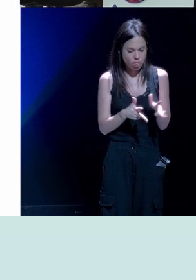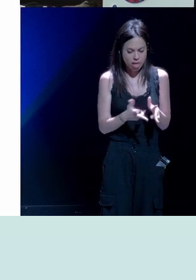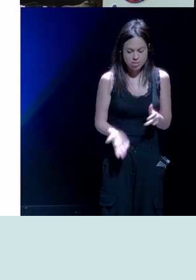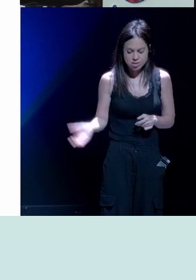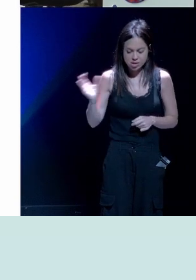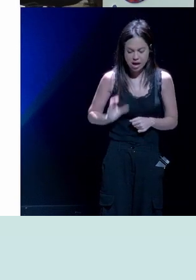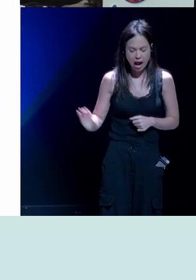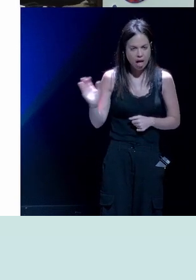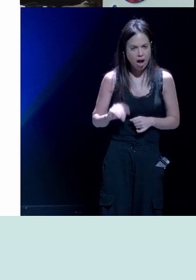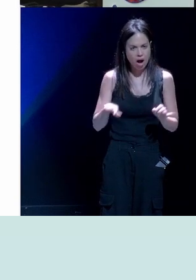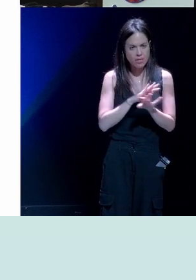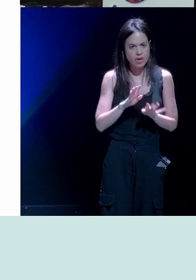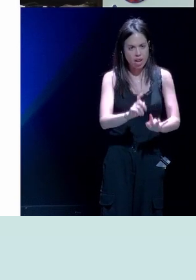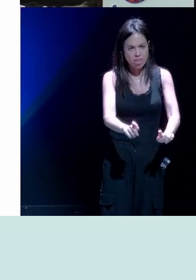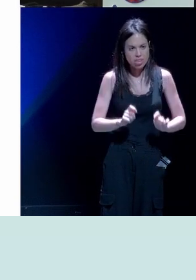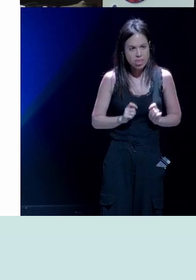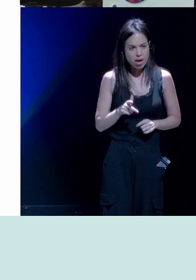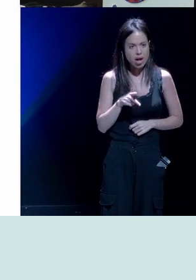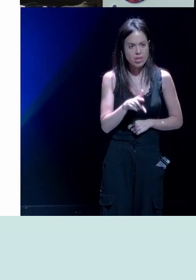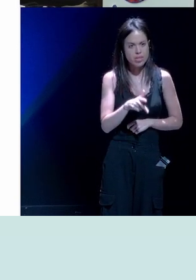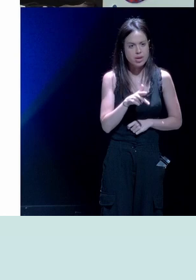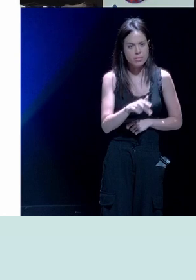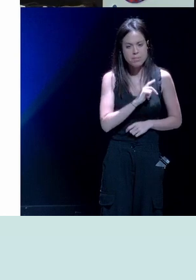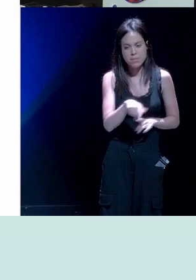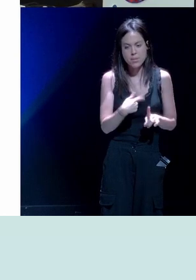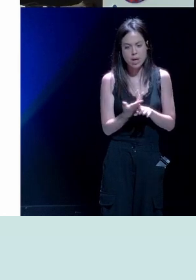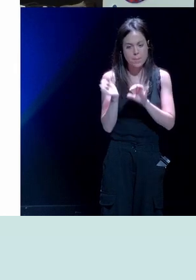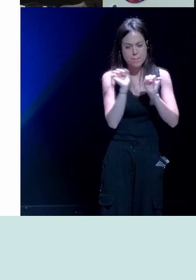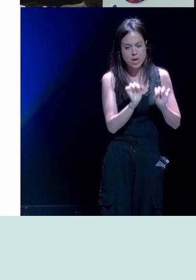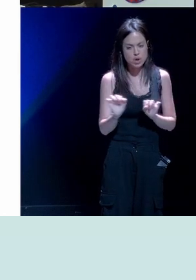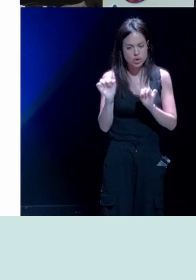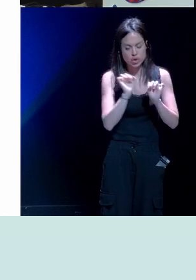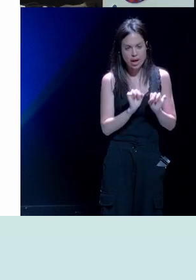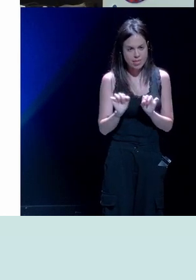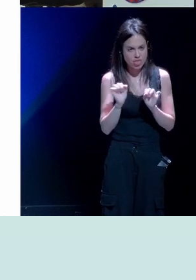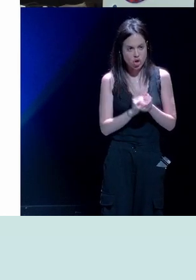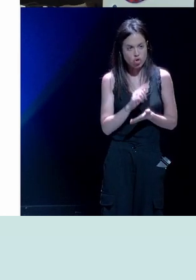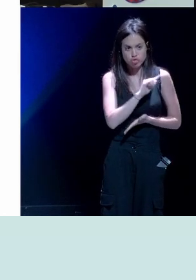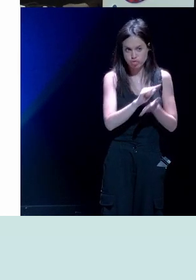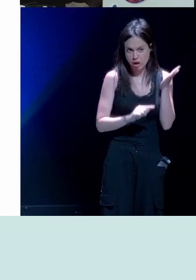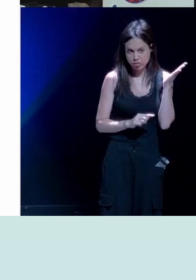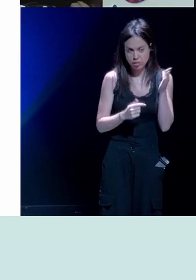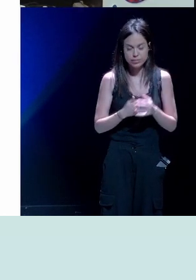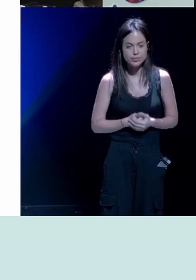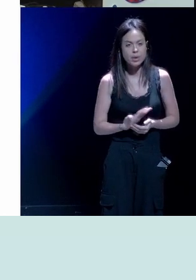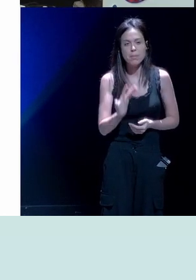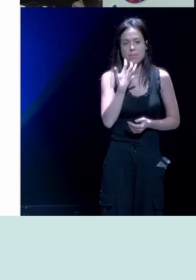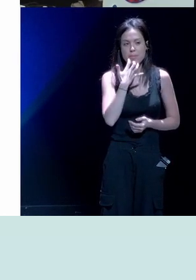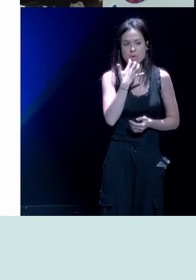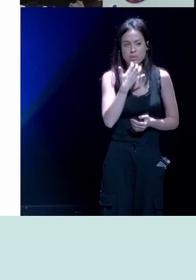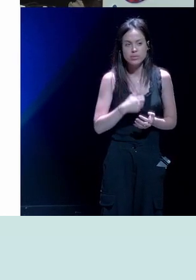da el derecho, una protección contractual, por así decirlo. Por ejemplo,